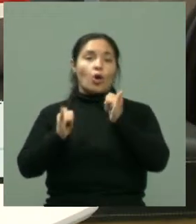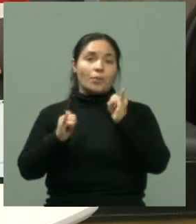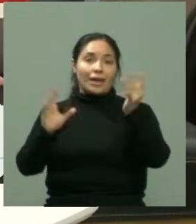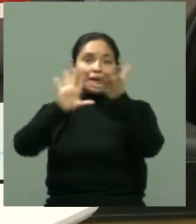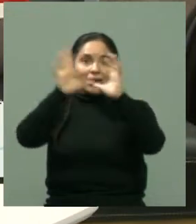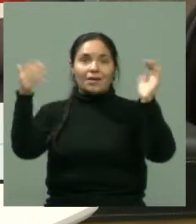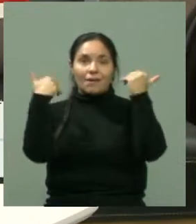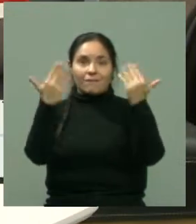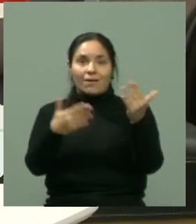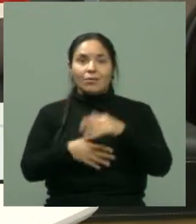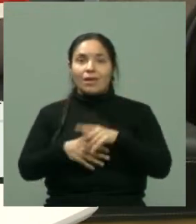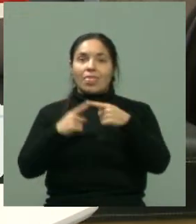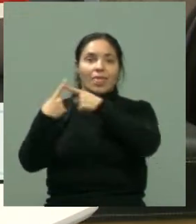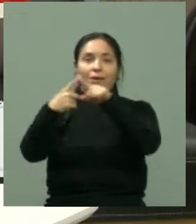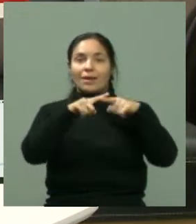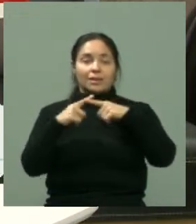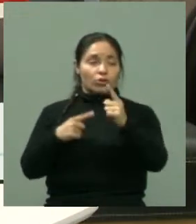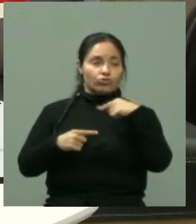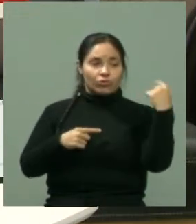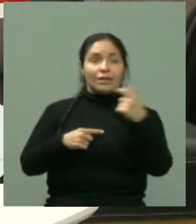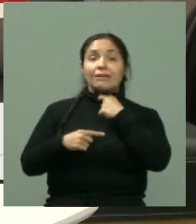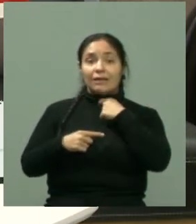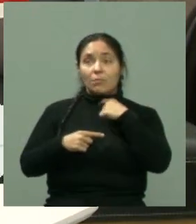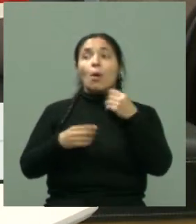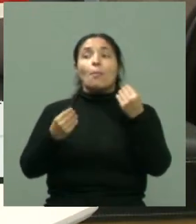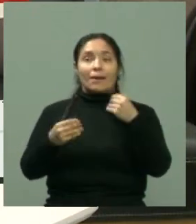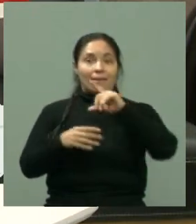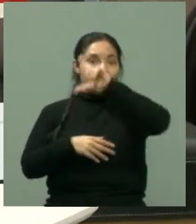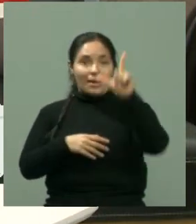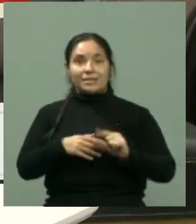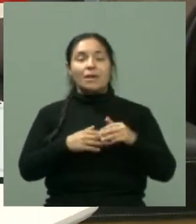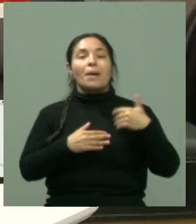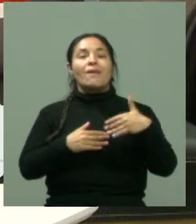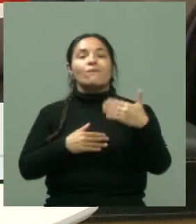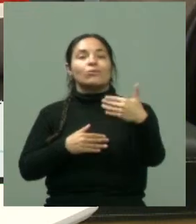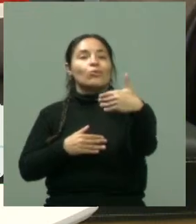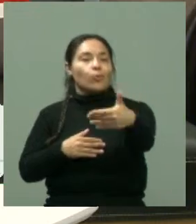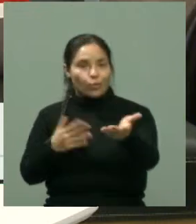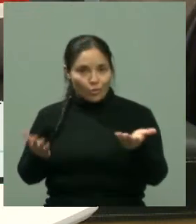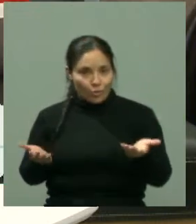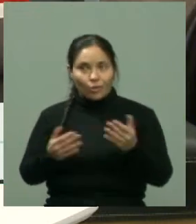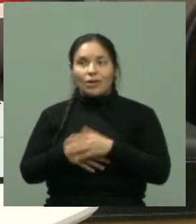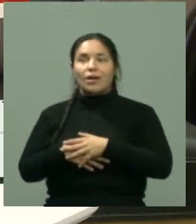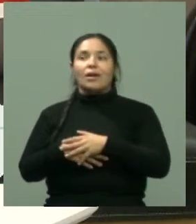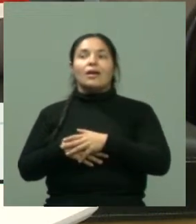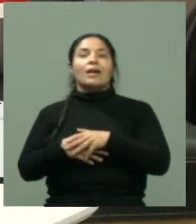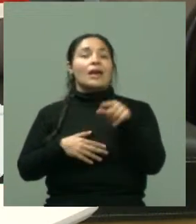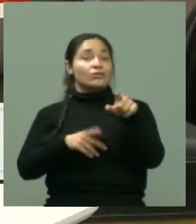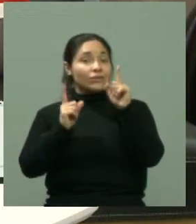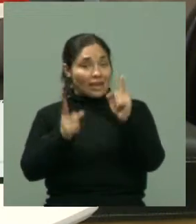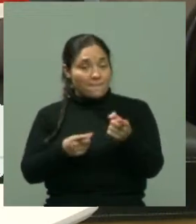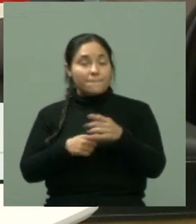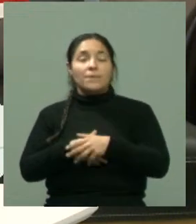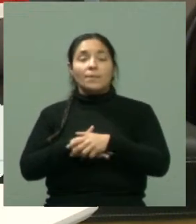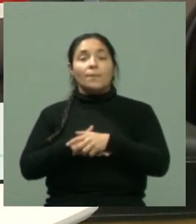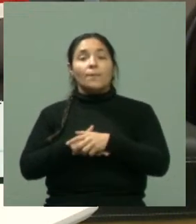de debatir qué es lo que nosotros queremos para nuestro país en el día. Claro, exactamente. Y no solo eso, sino pensar, bueno,